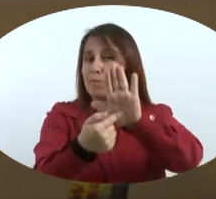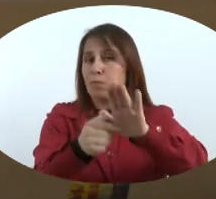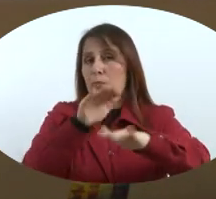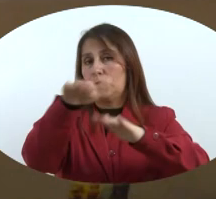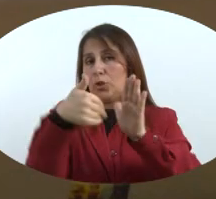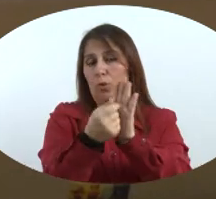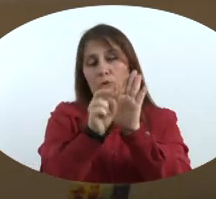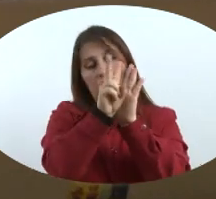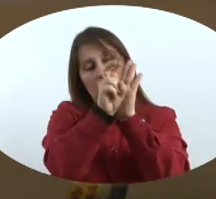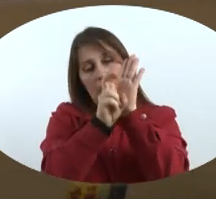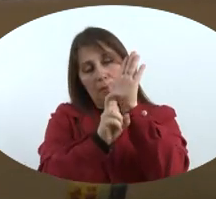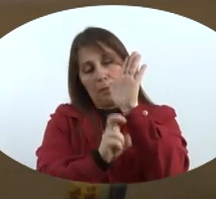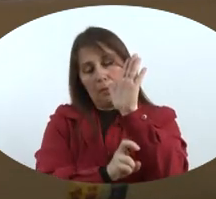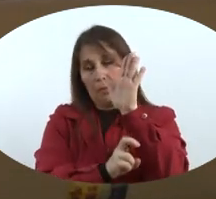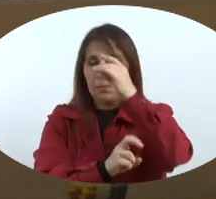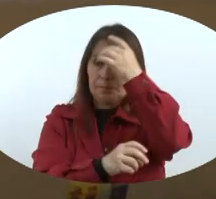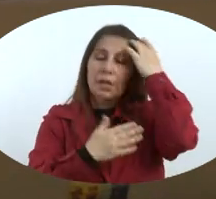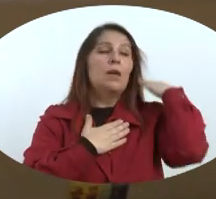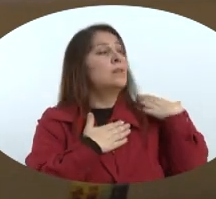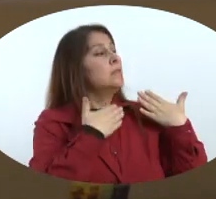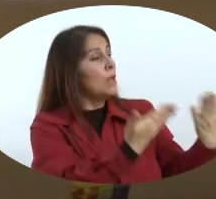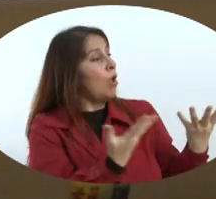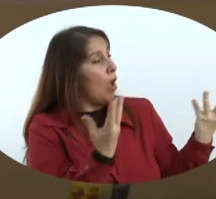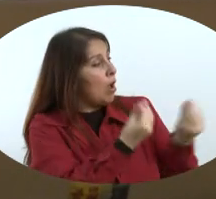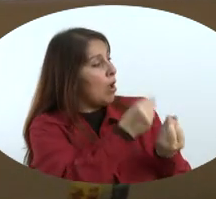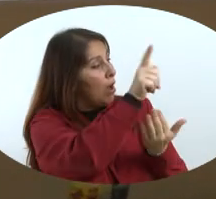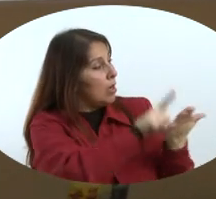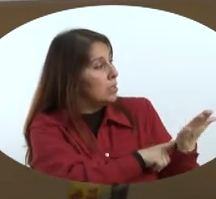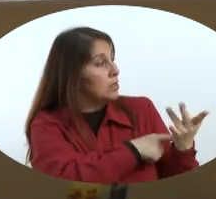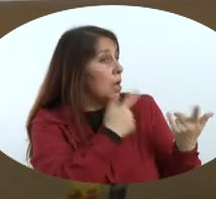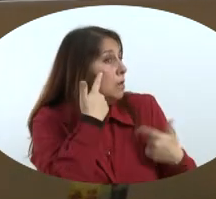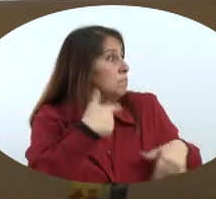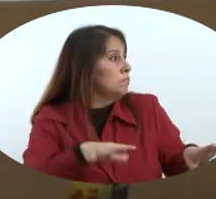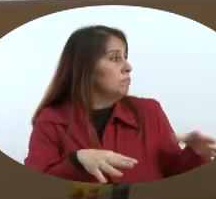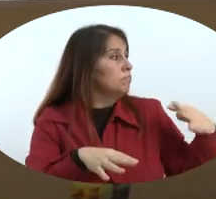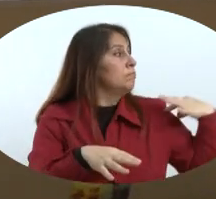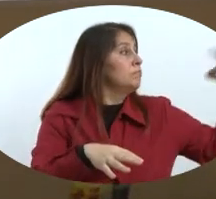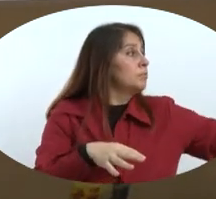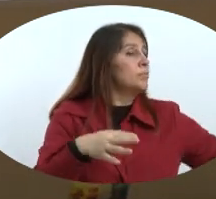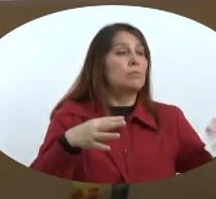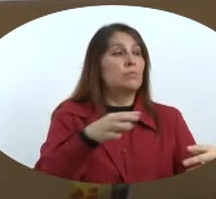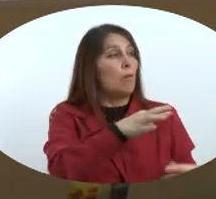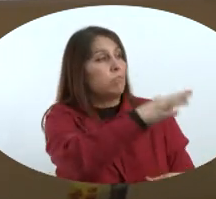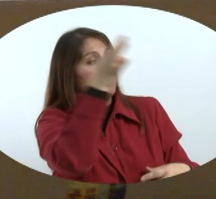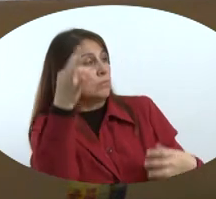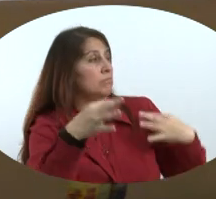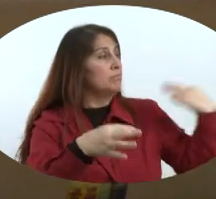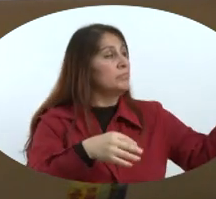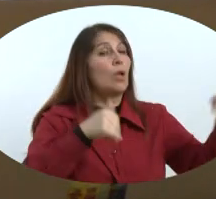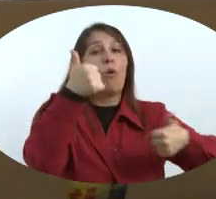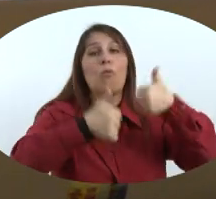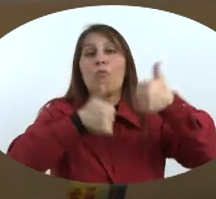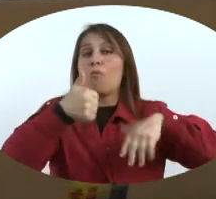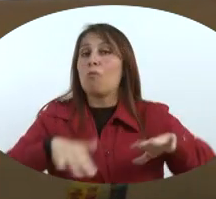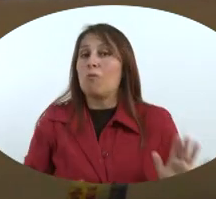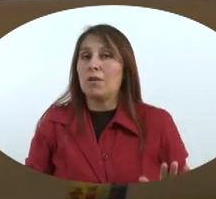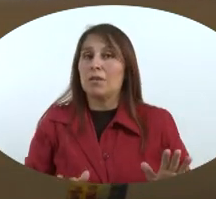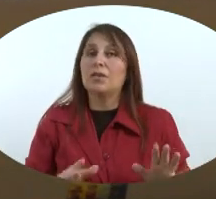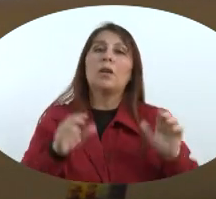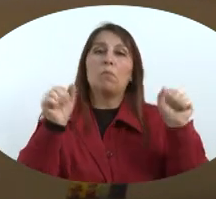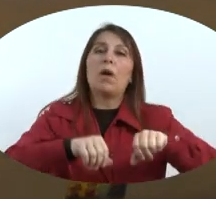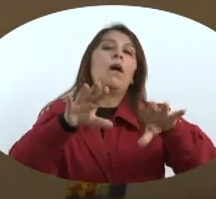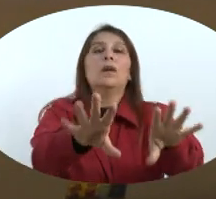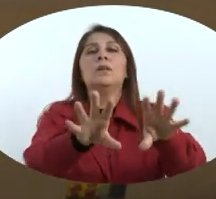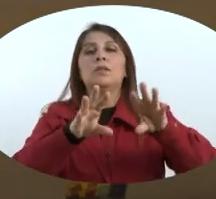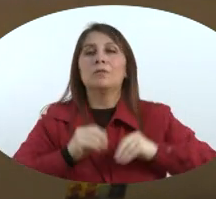saludamos también a la otra plancha esperamos pues que sea la persona que sea pues pueda